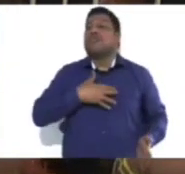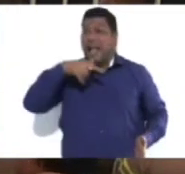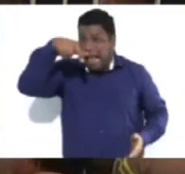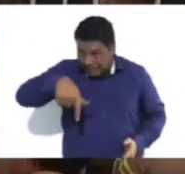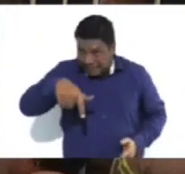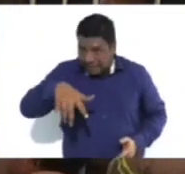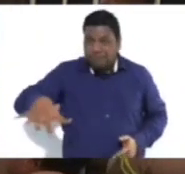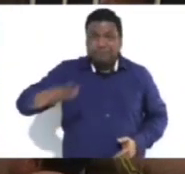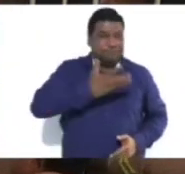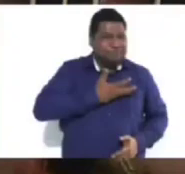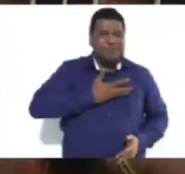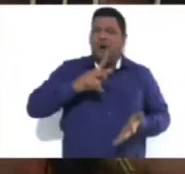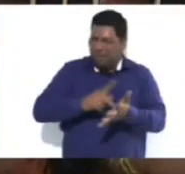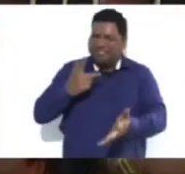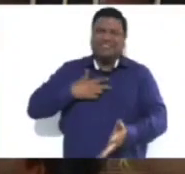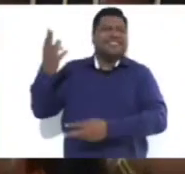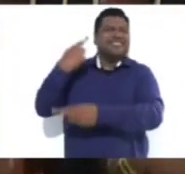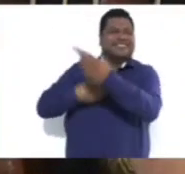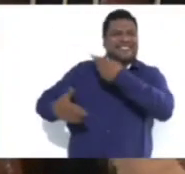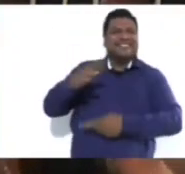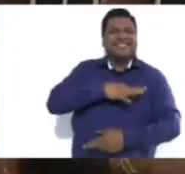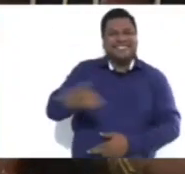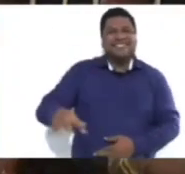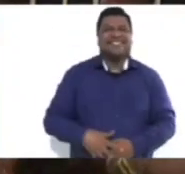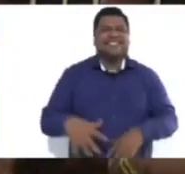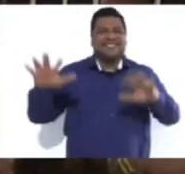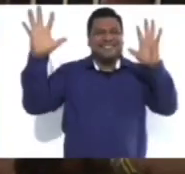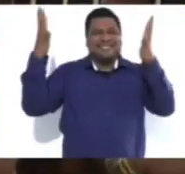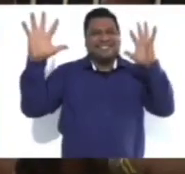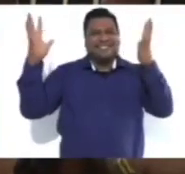Aquí, pues, regreso.